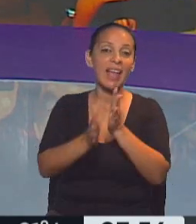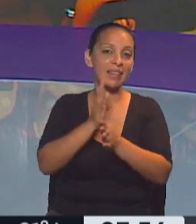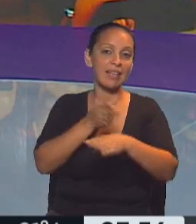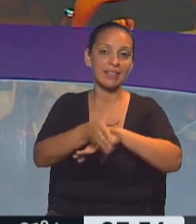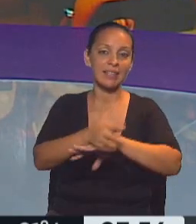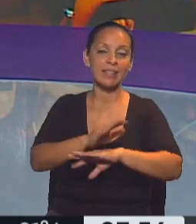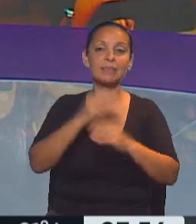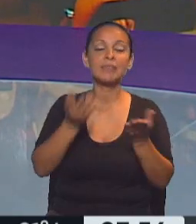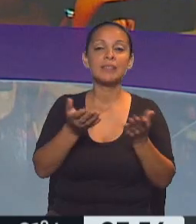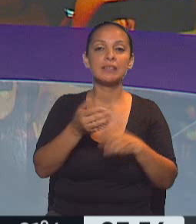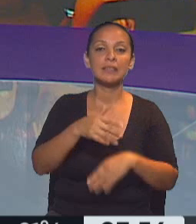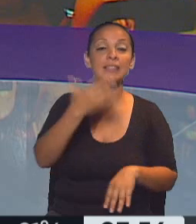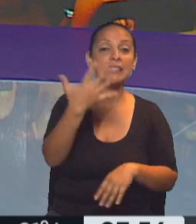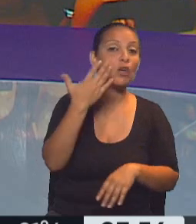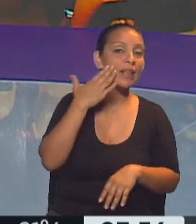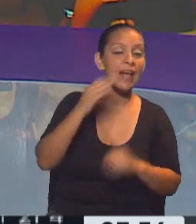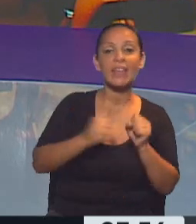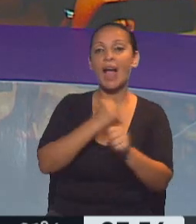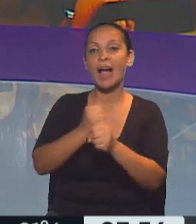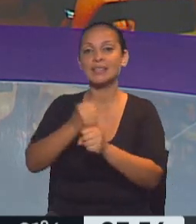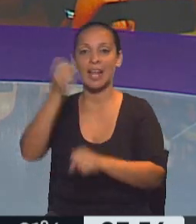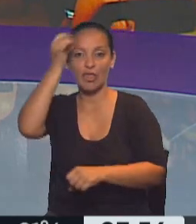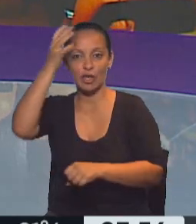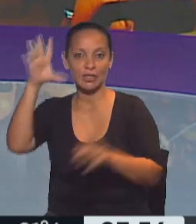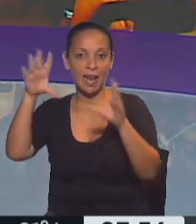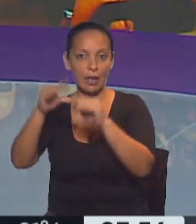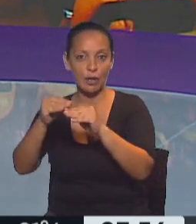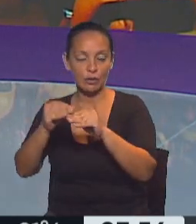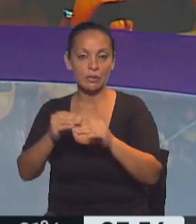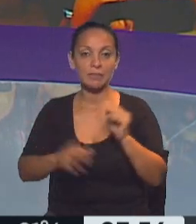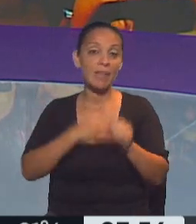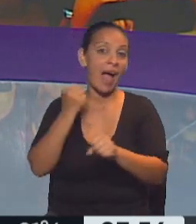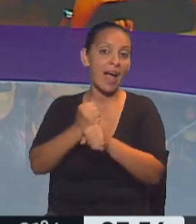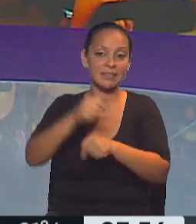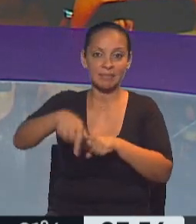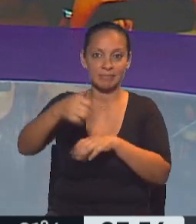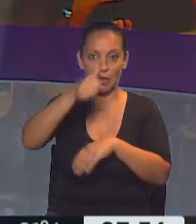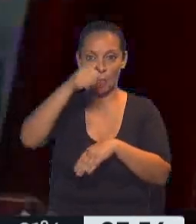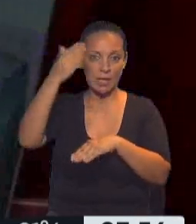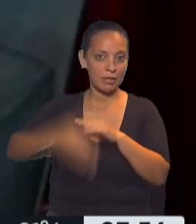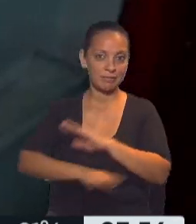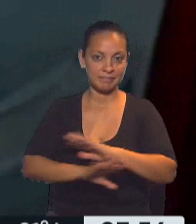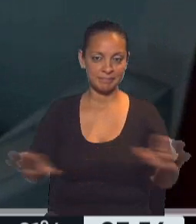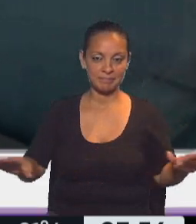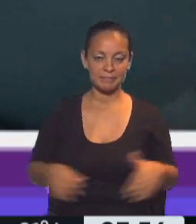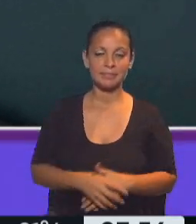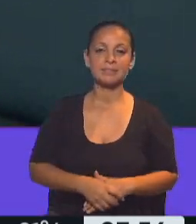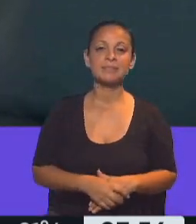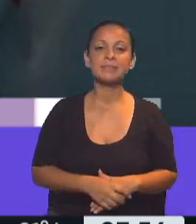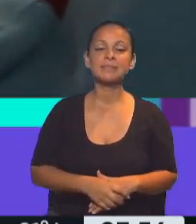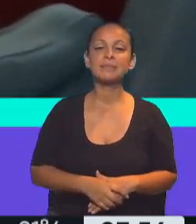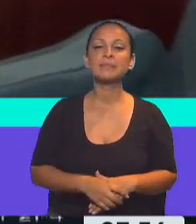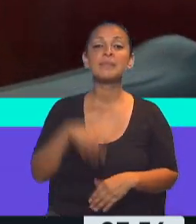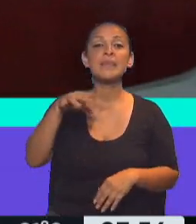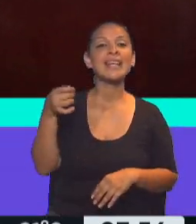de las 17 horas hasta la medianoche y tenés tiempo para disfrutarlo hasta este domingo incluido. Cultural está en